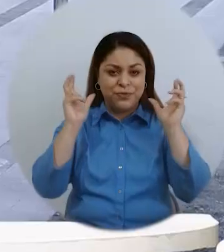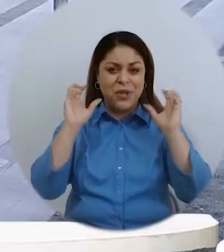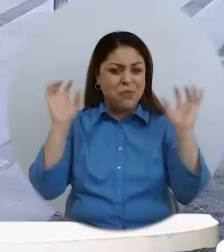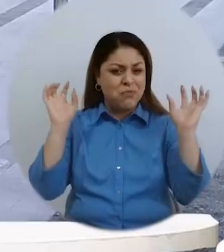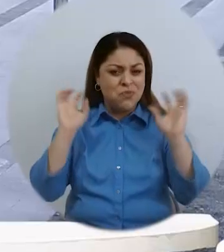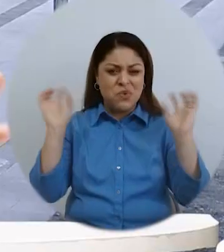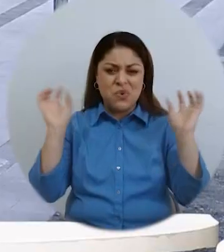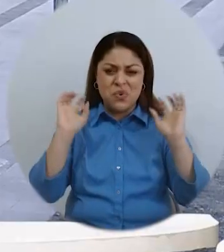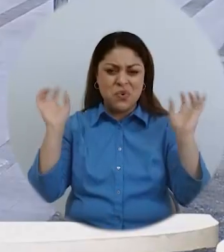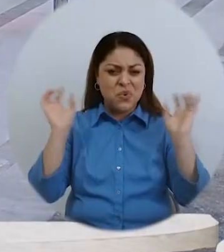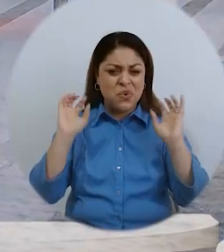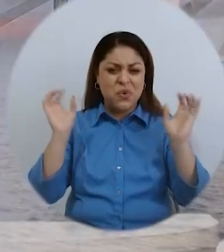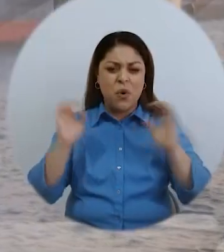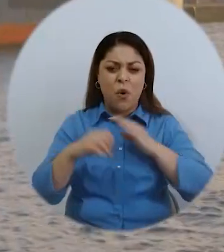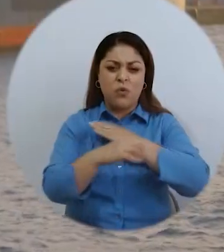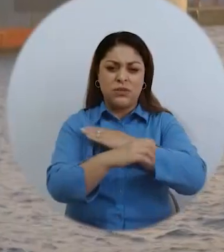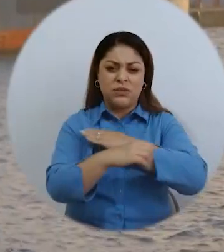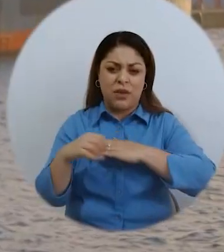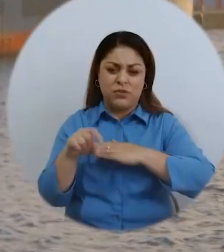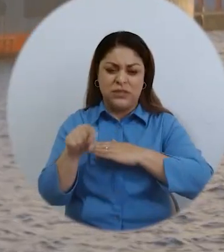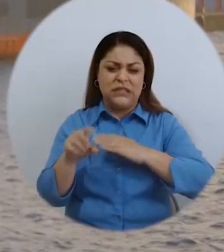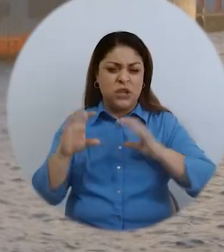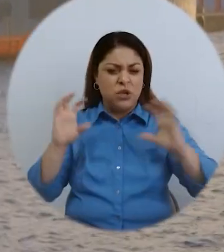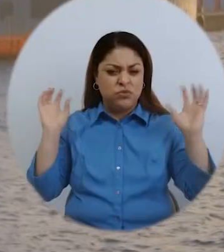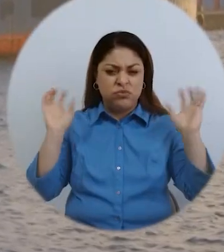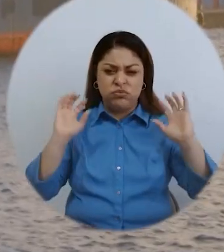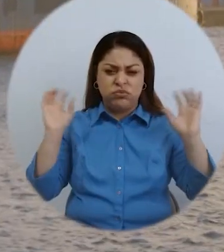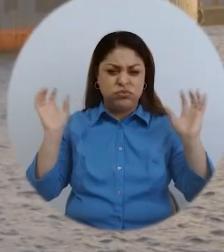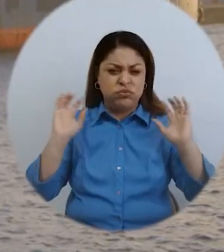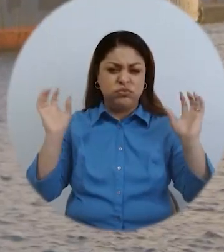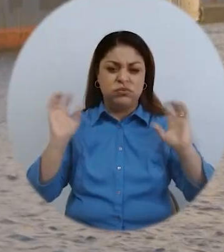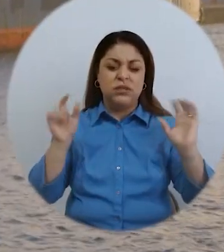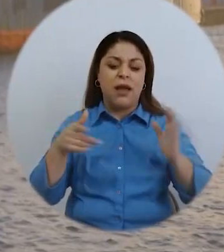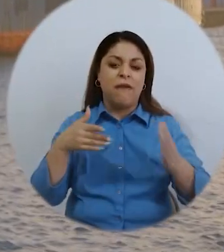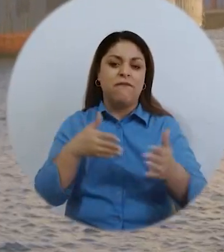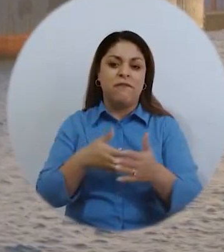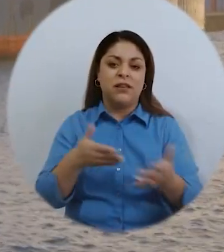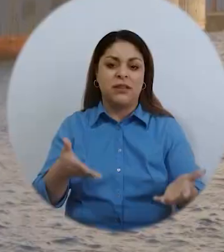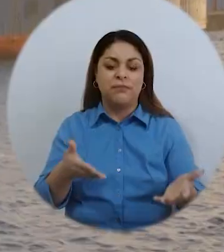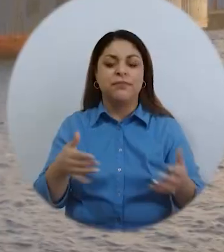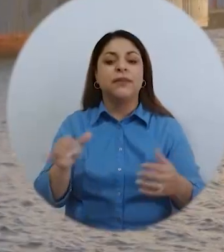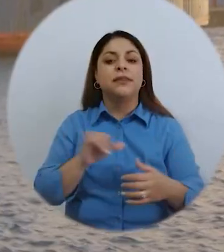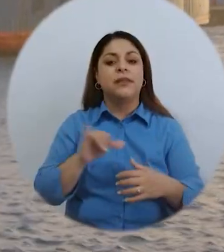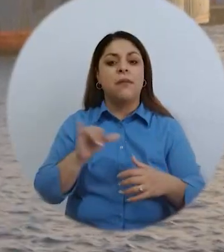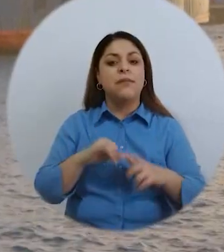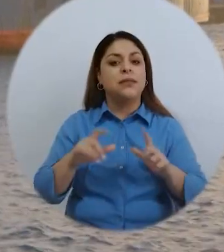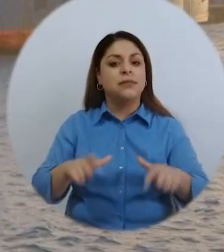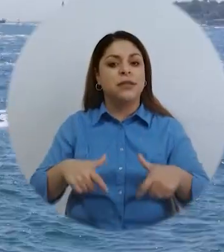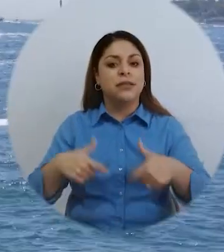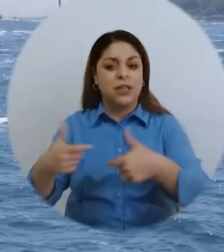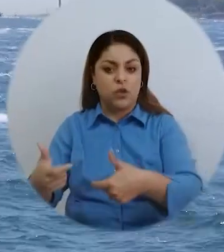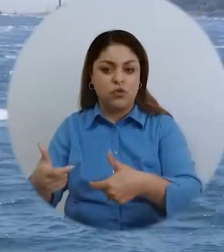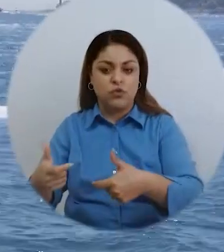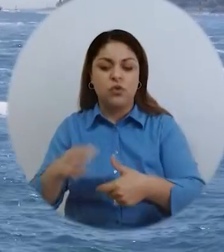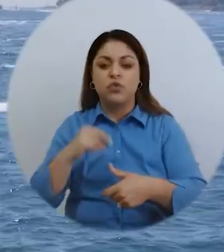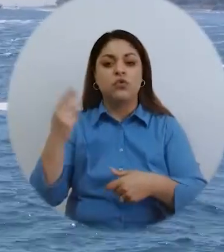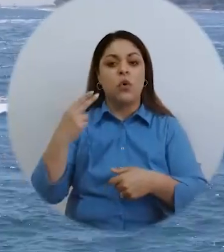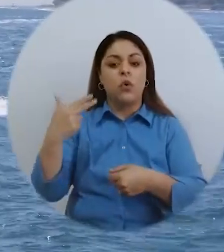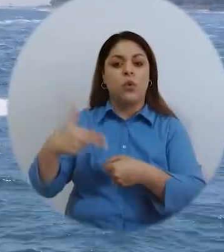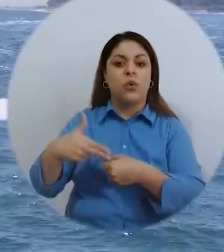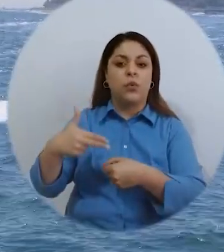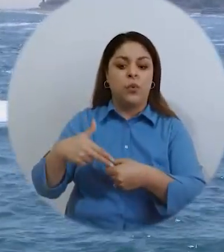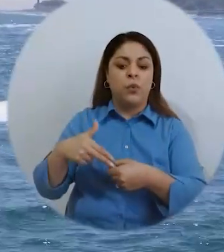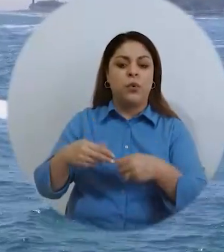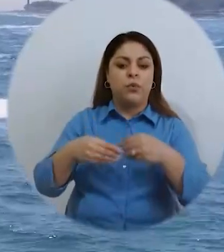en los océanos y eso afecta a los ecosistemas. Tiene que ver con un tema de desechos. No solo tiene que ver con los